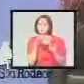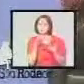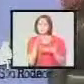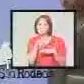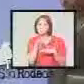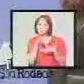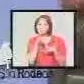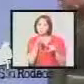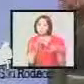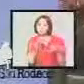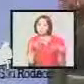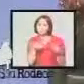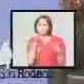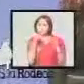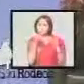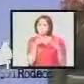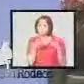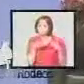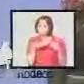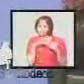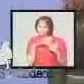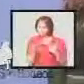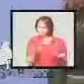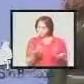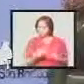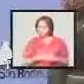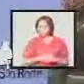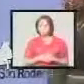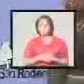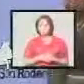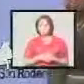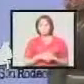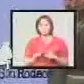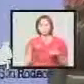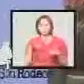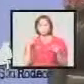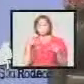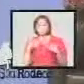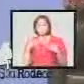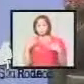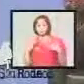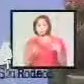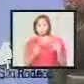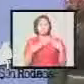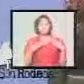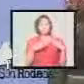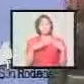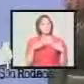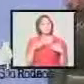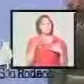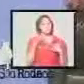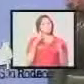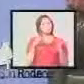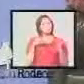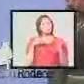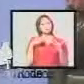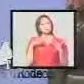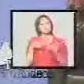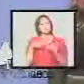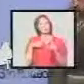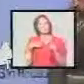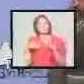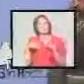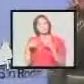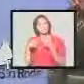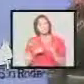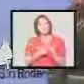para ese tema de vivienda. ¿Qué opciones de vivienda tiene el costarricense que sean diferentes, que